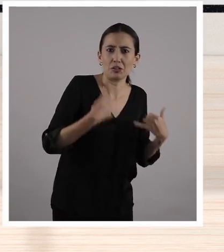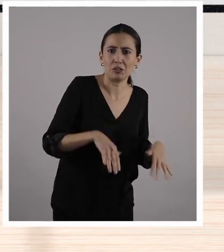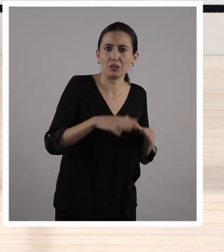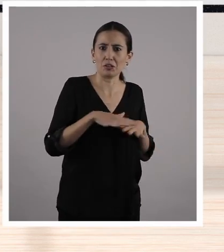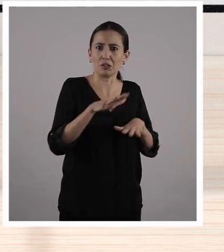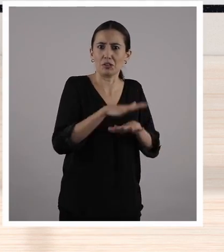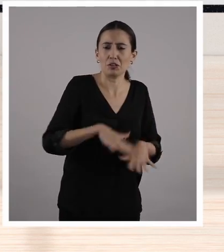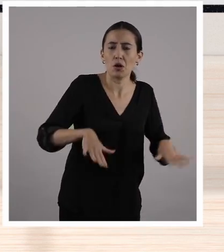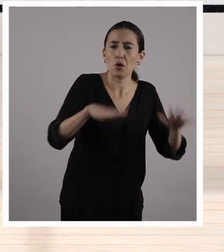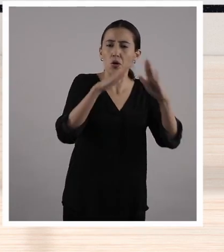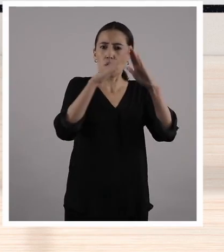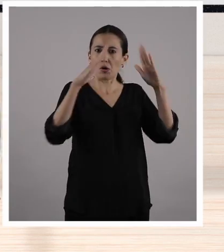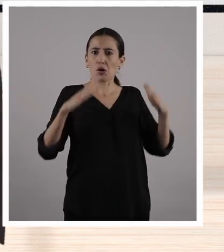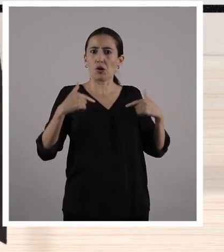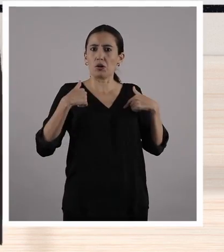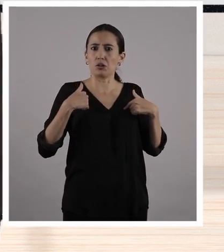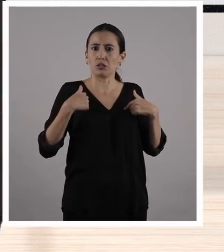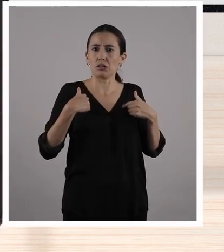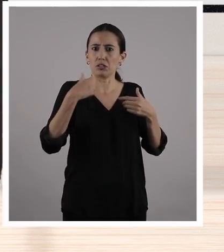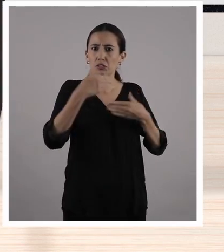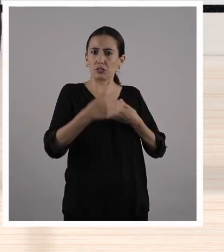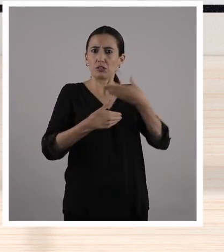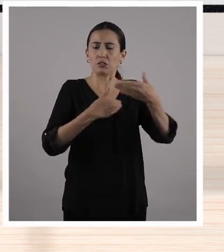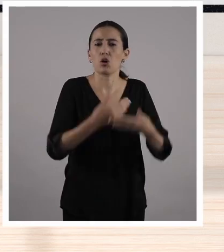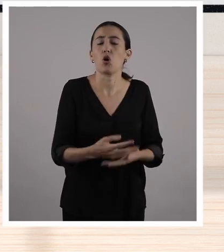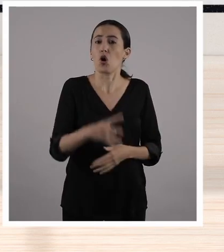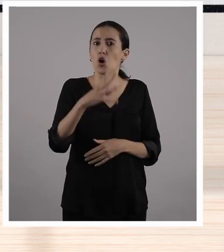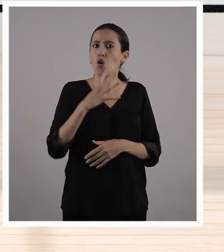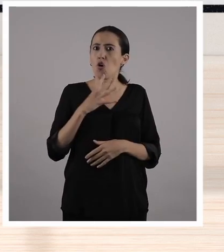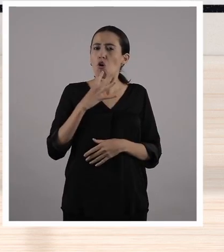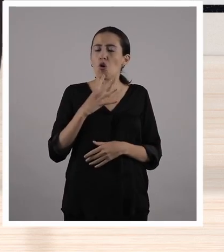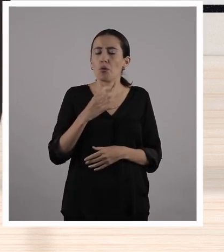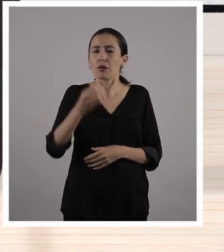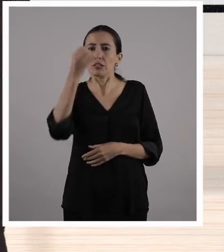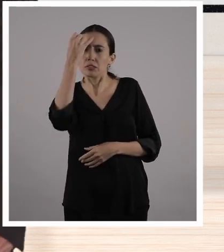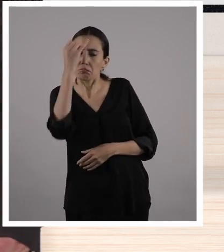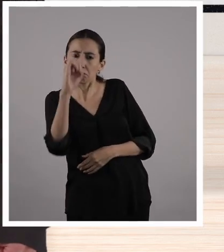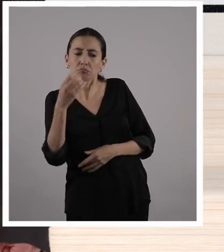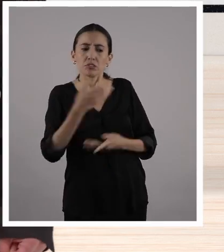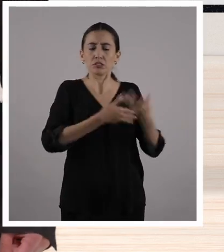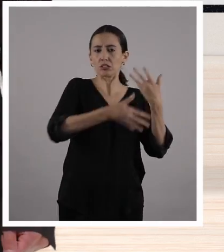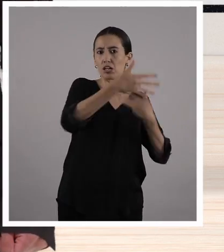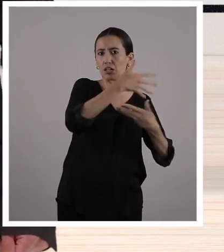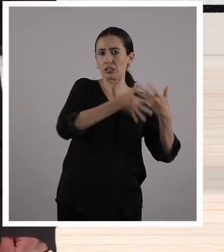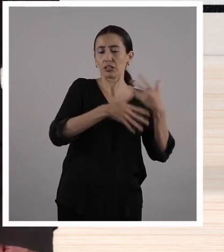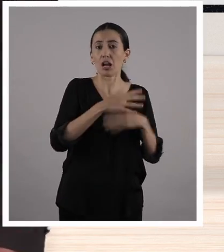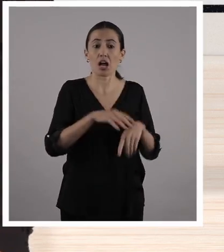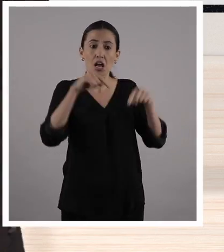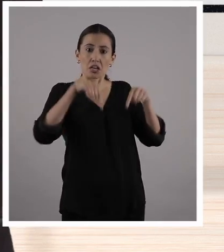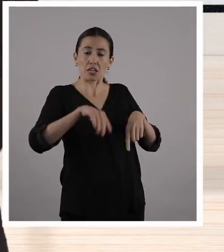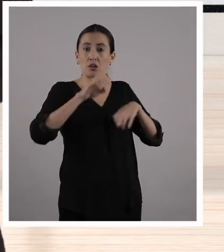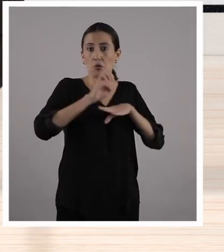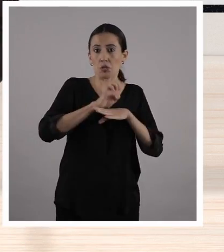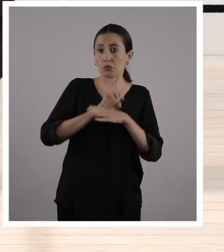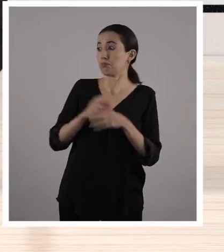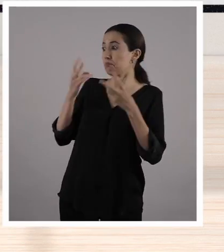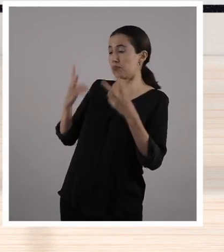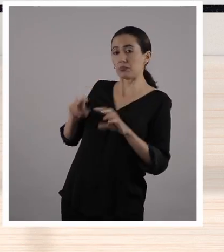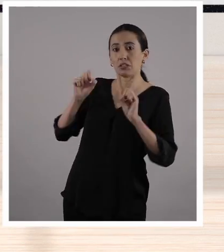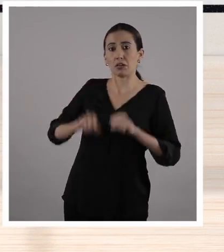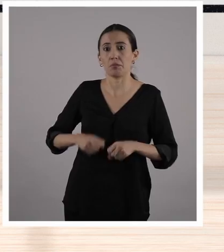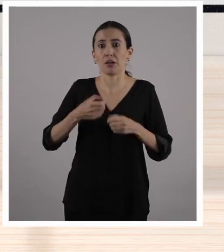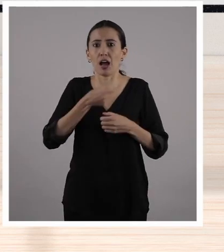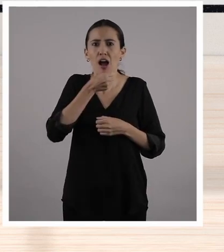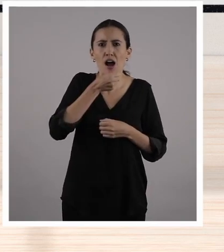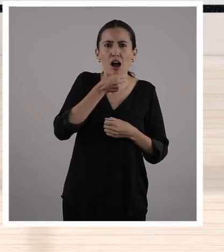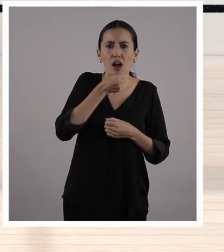jugando con los chicos y chicas en casa y estábamos hablando sobre los mitos y leyendas que tenemos aquí en el país. Sí, además